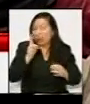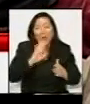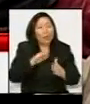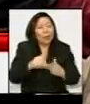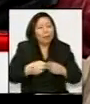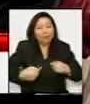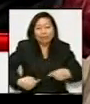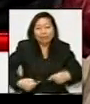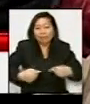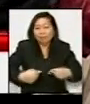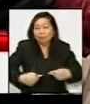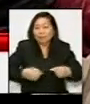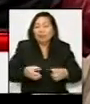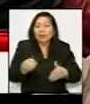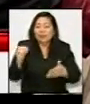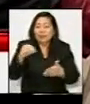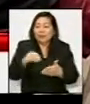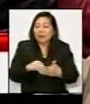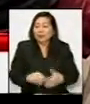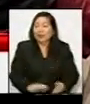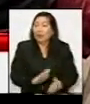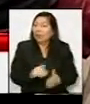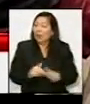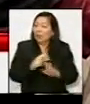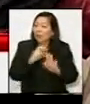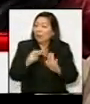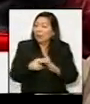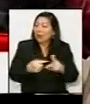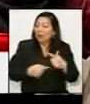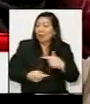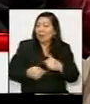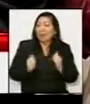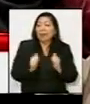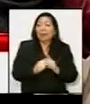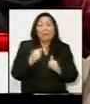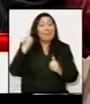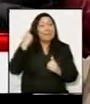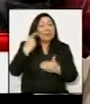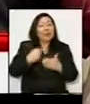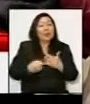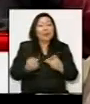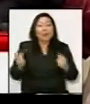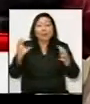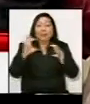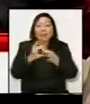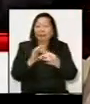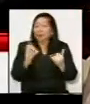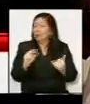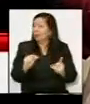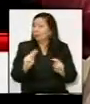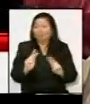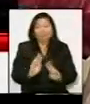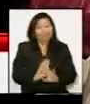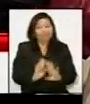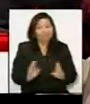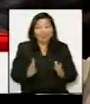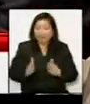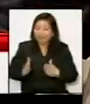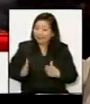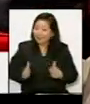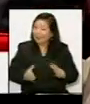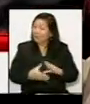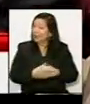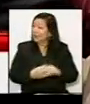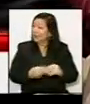todos lo debatimos en función de la coyuntura no todos los proyectos que vienen ahora también están pensados en la coyuntura actual no se ve como un horizonte histórico